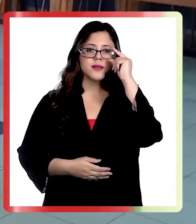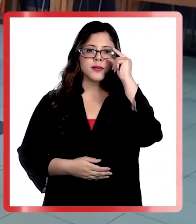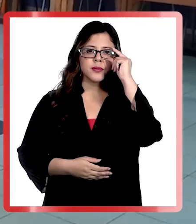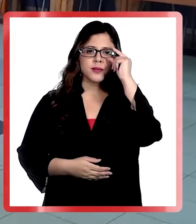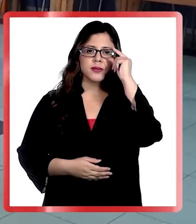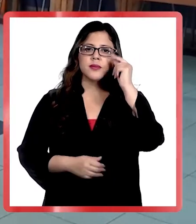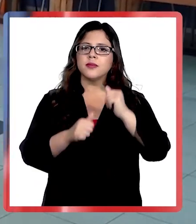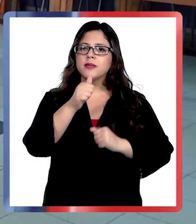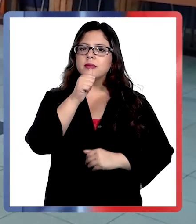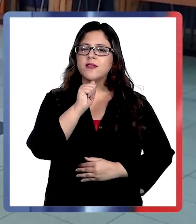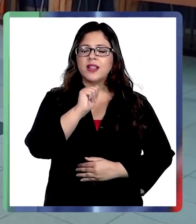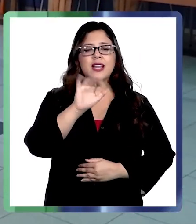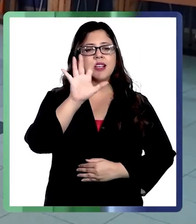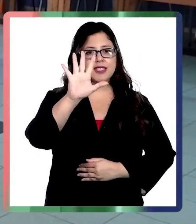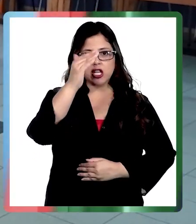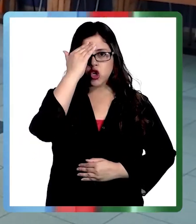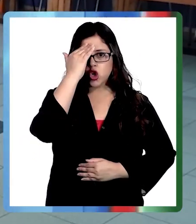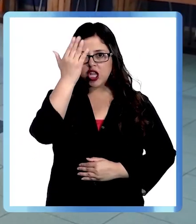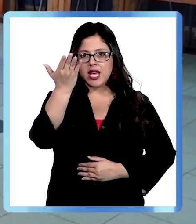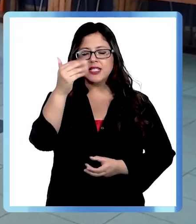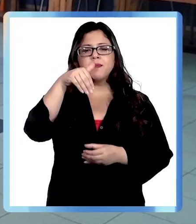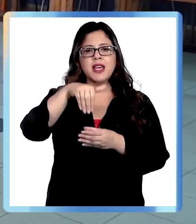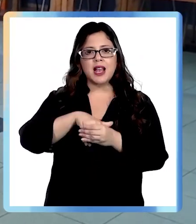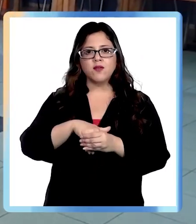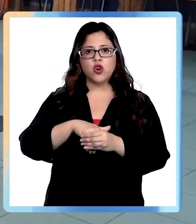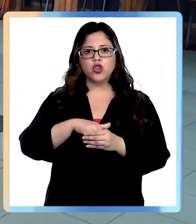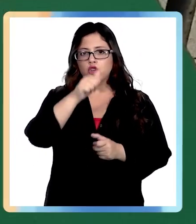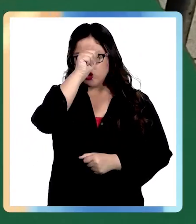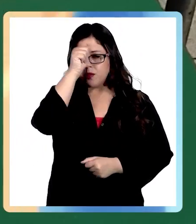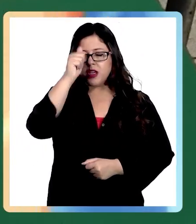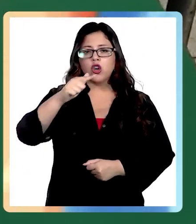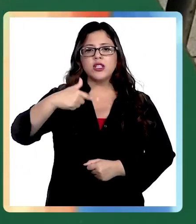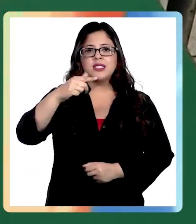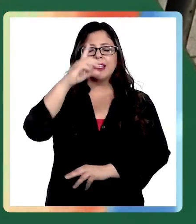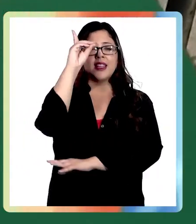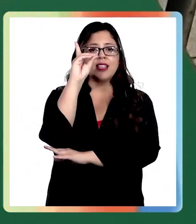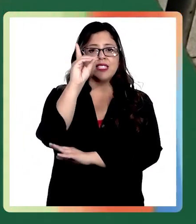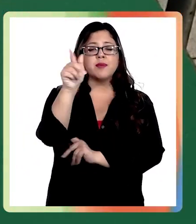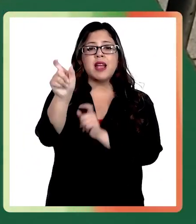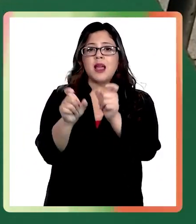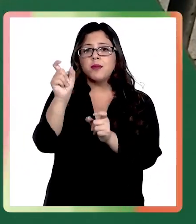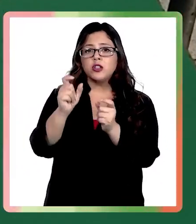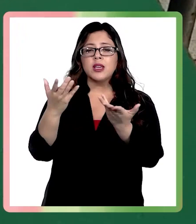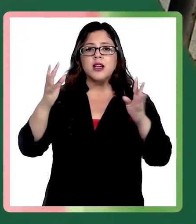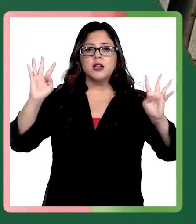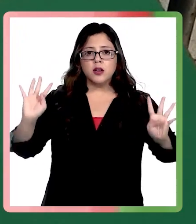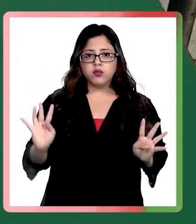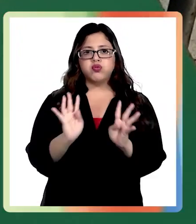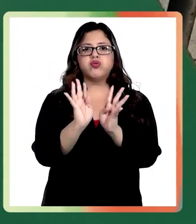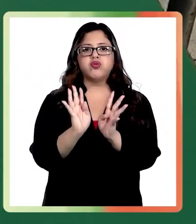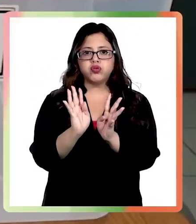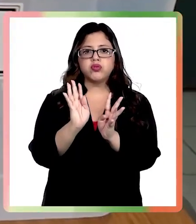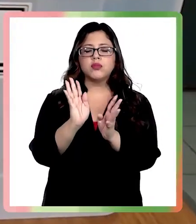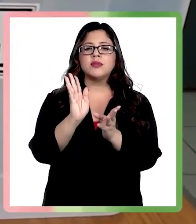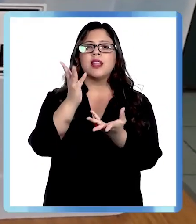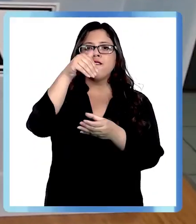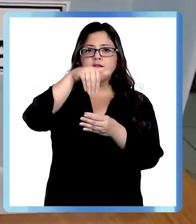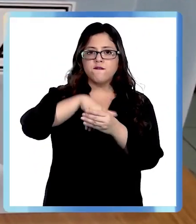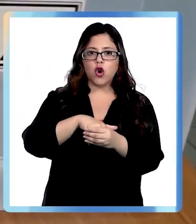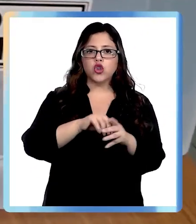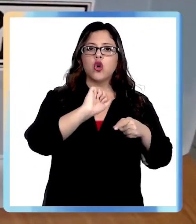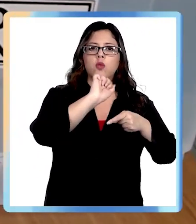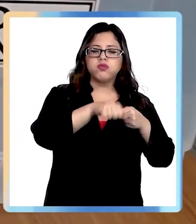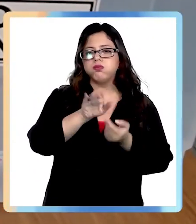plebiscito de este domingo 17 de diciembre, donde los electores se pronunciarán a favor o en contra de la propuesta de nueva